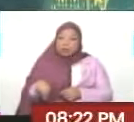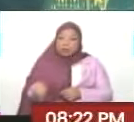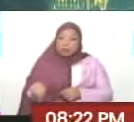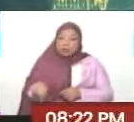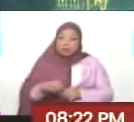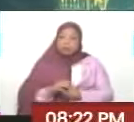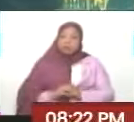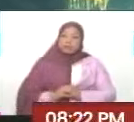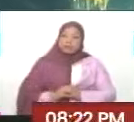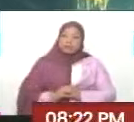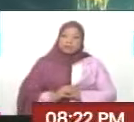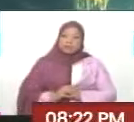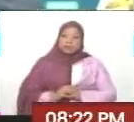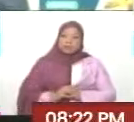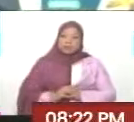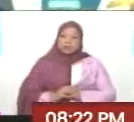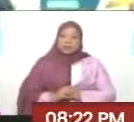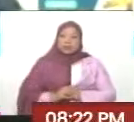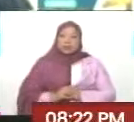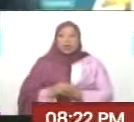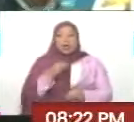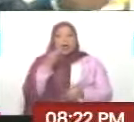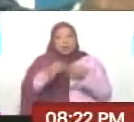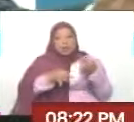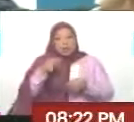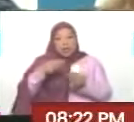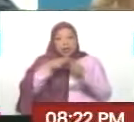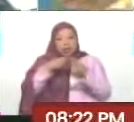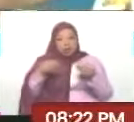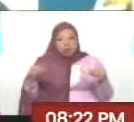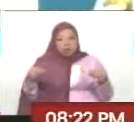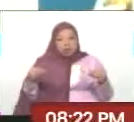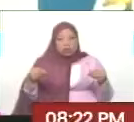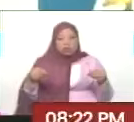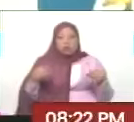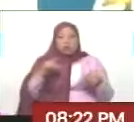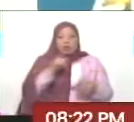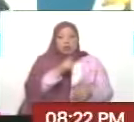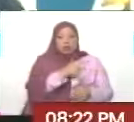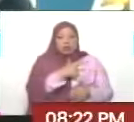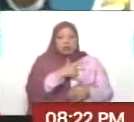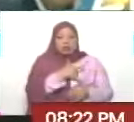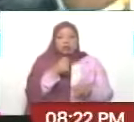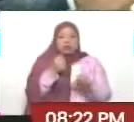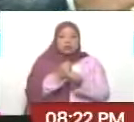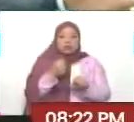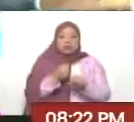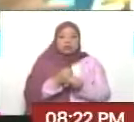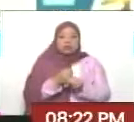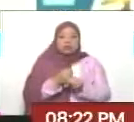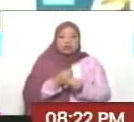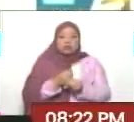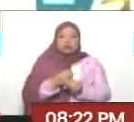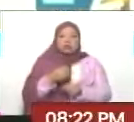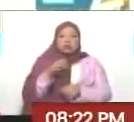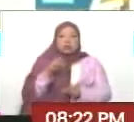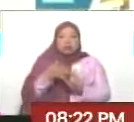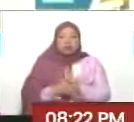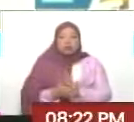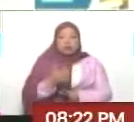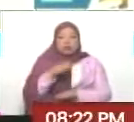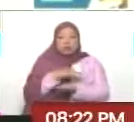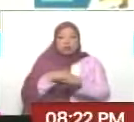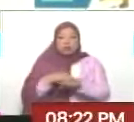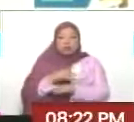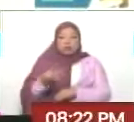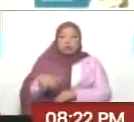bueno, eso se lo expliqué yo a todos, a Lula, a Xiomara, a los primeros ministros,